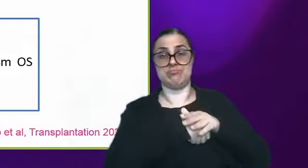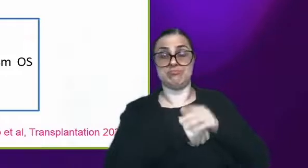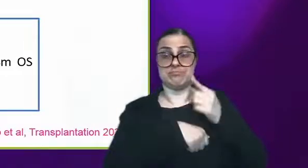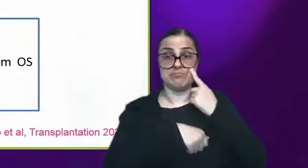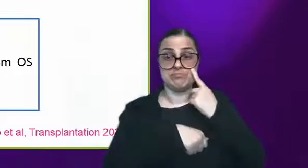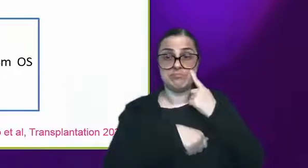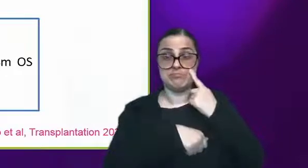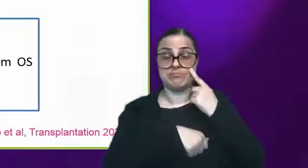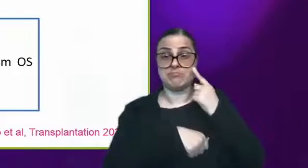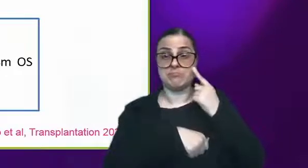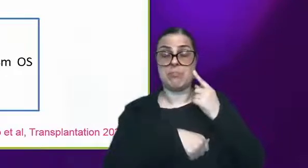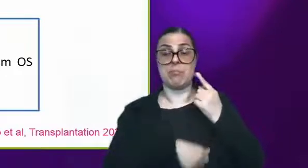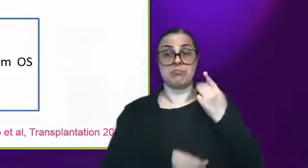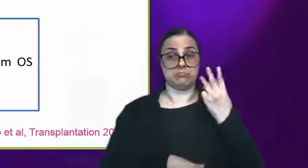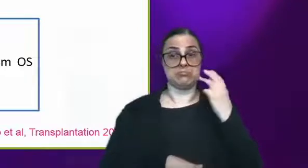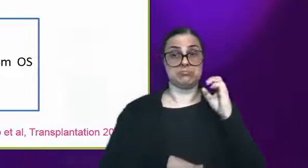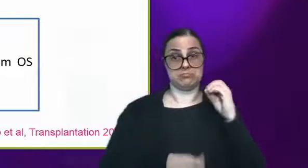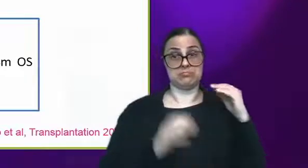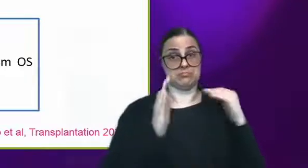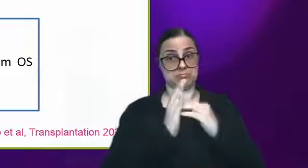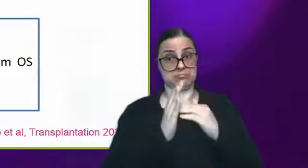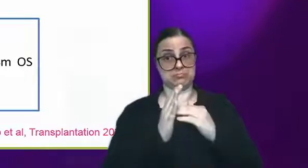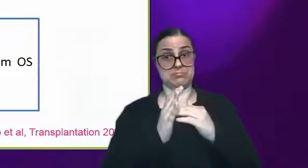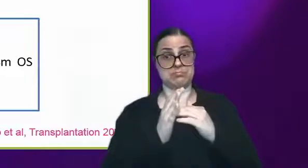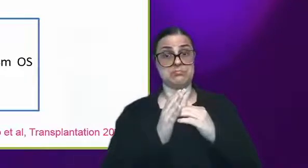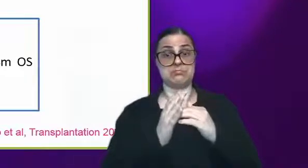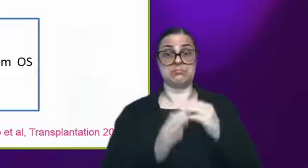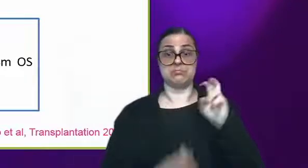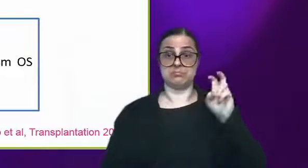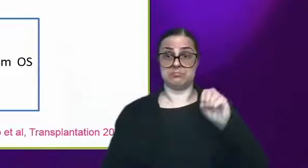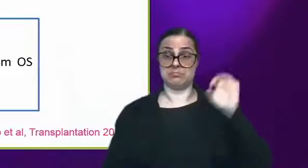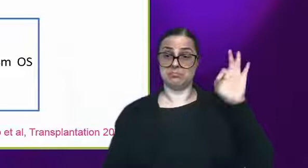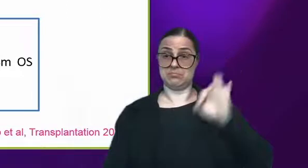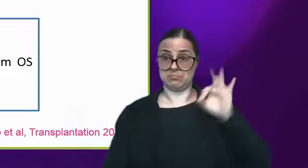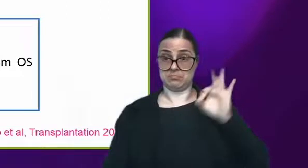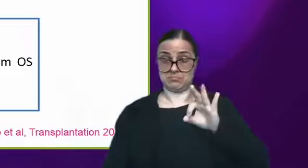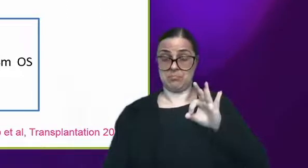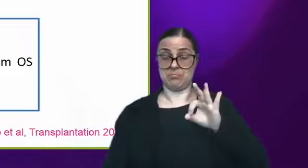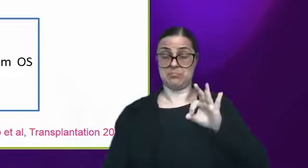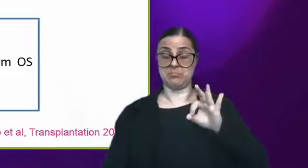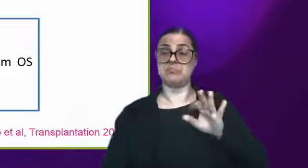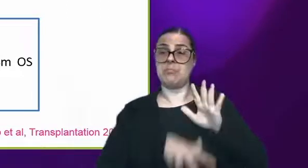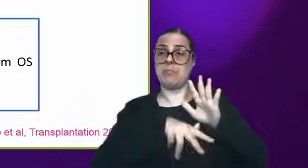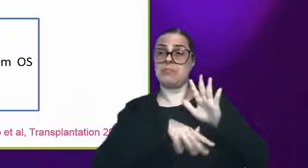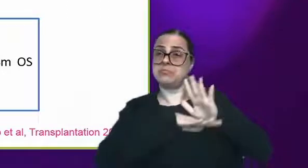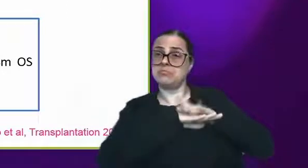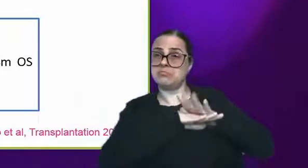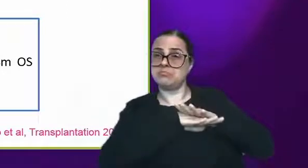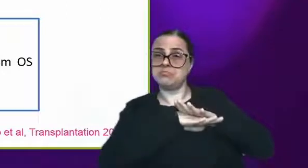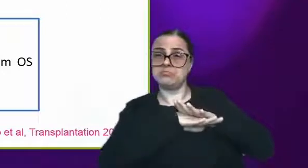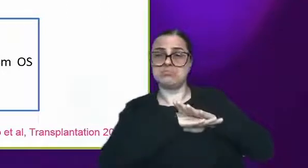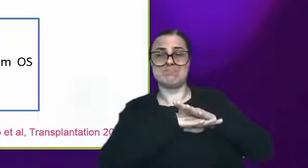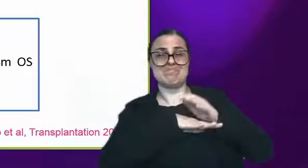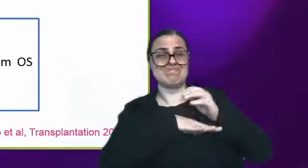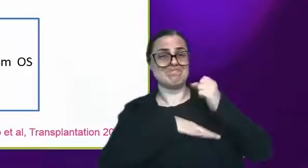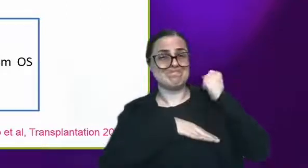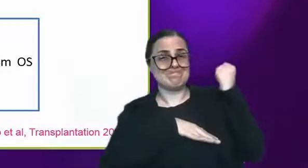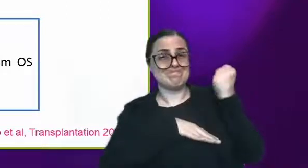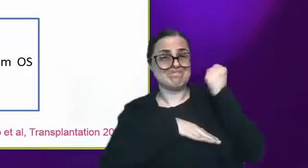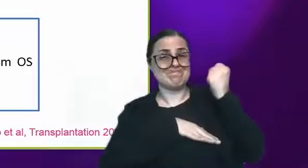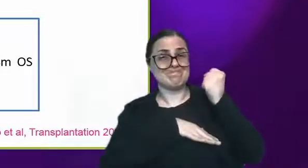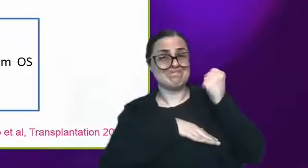La enfermedad puede ser más agresiva desde el punto de vista biológico. Y el otro dato interesante,